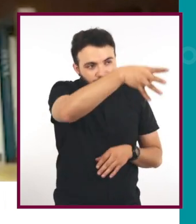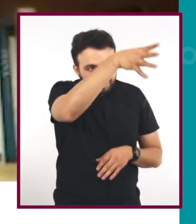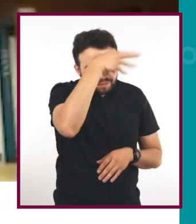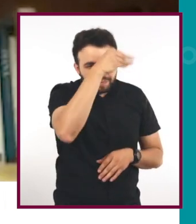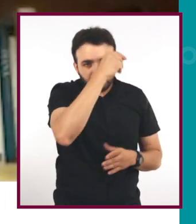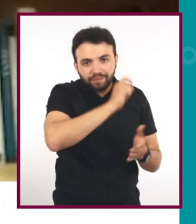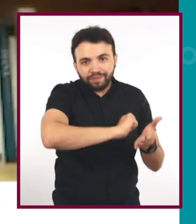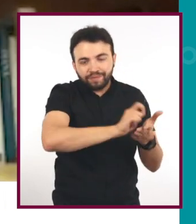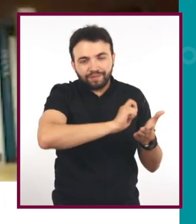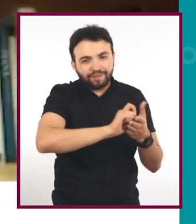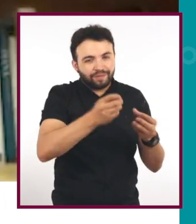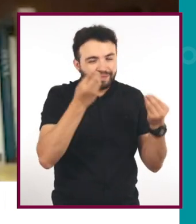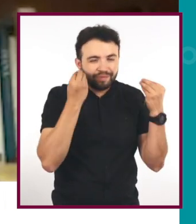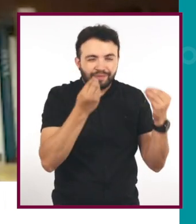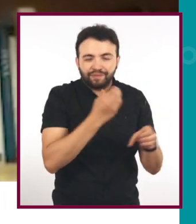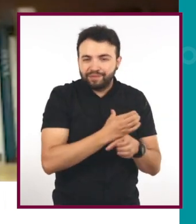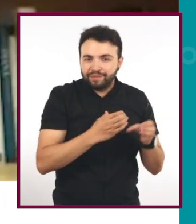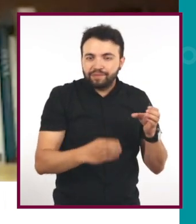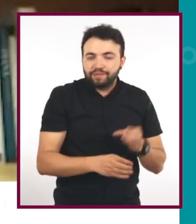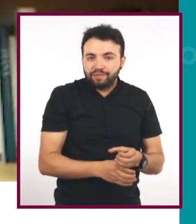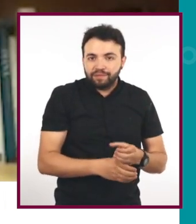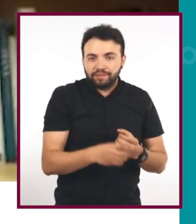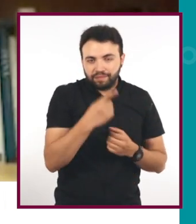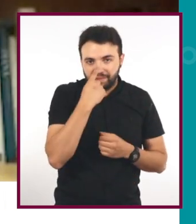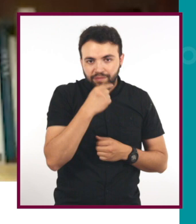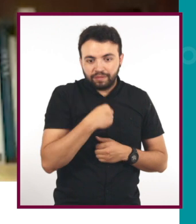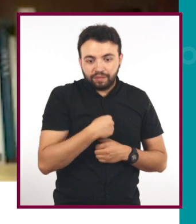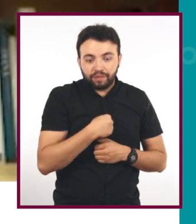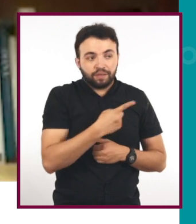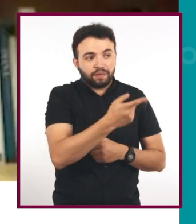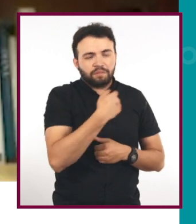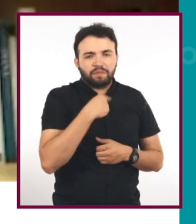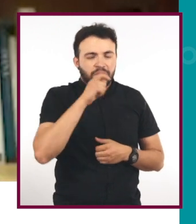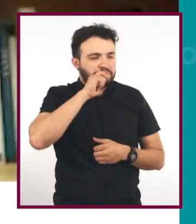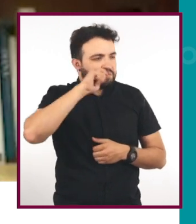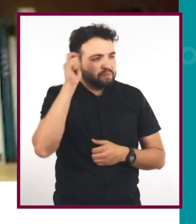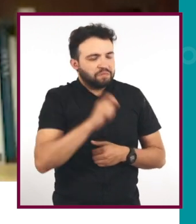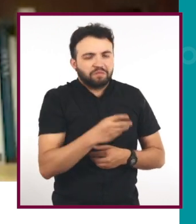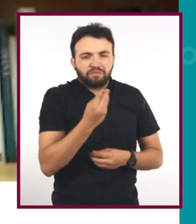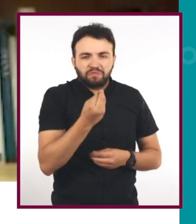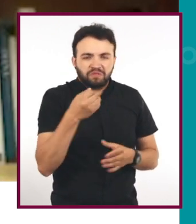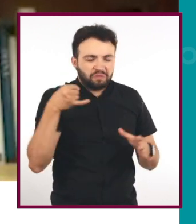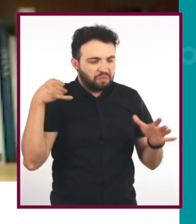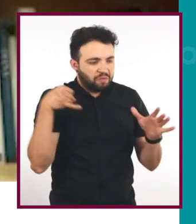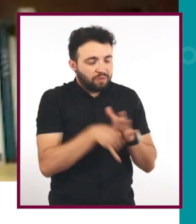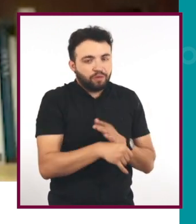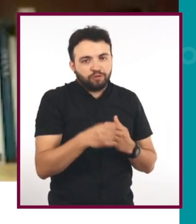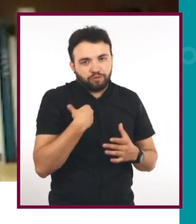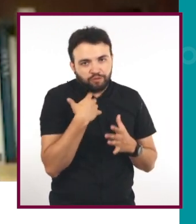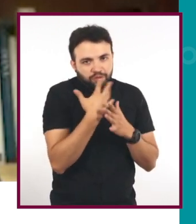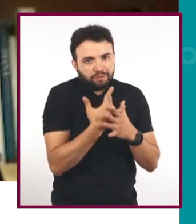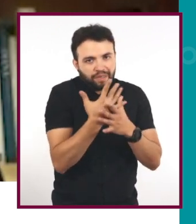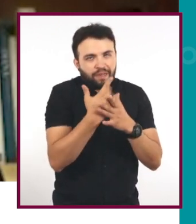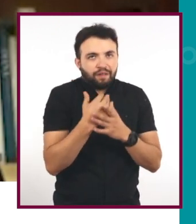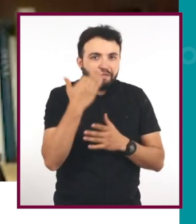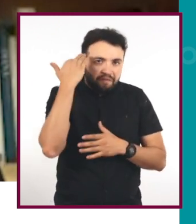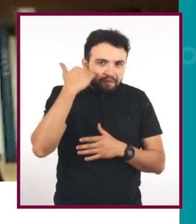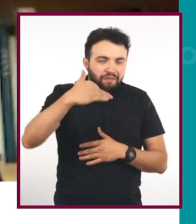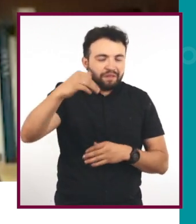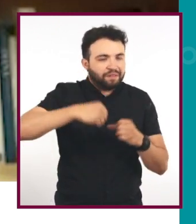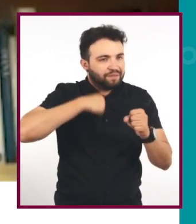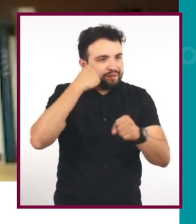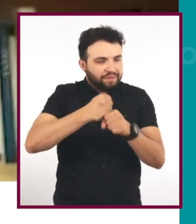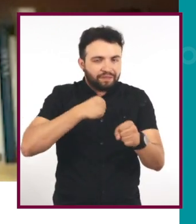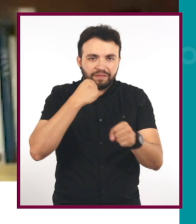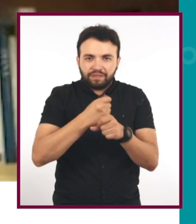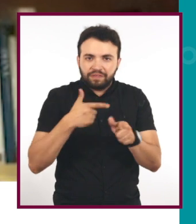para mí un aprendizaje literario muy grande y han sido amigas muy entrañables.